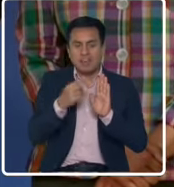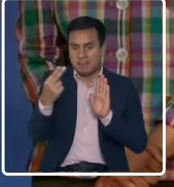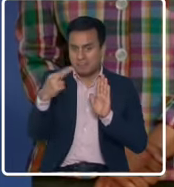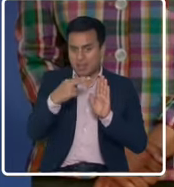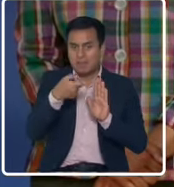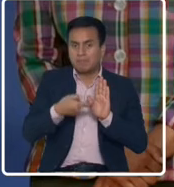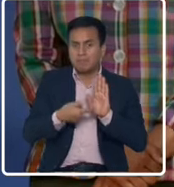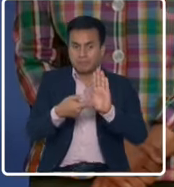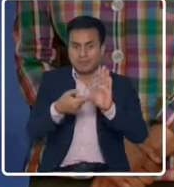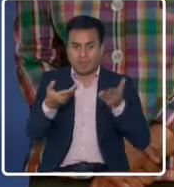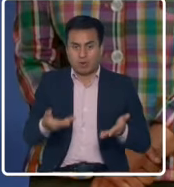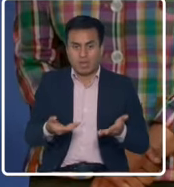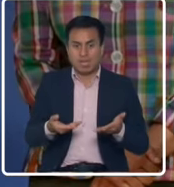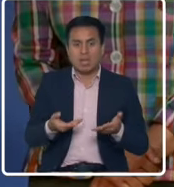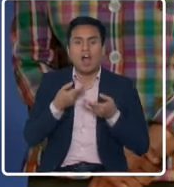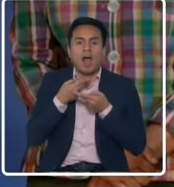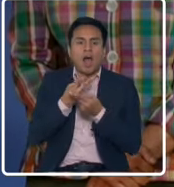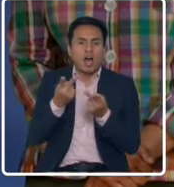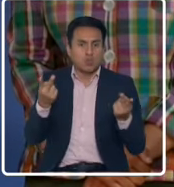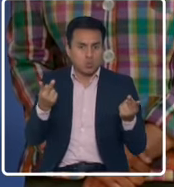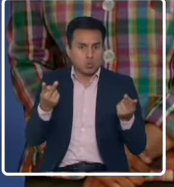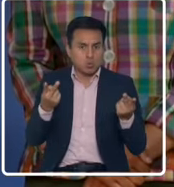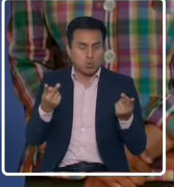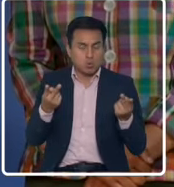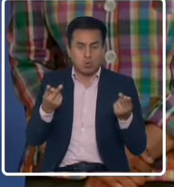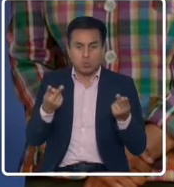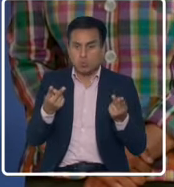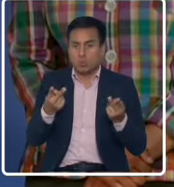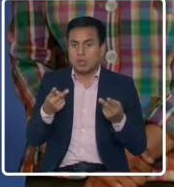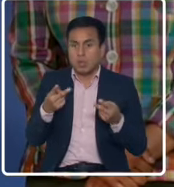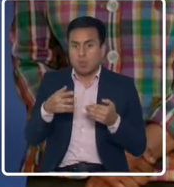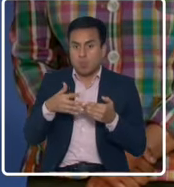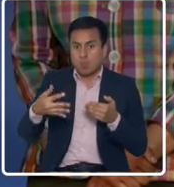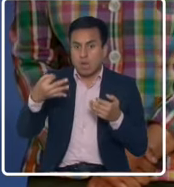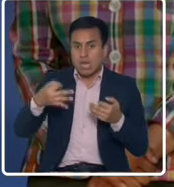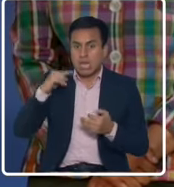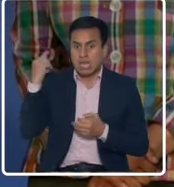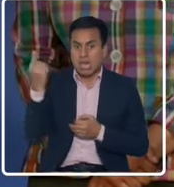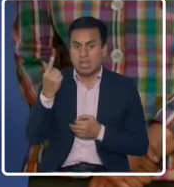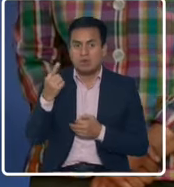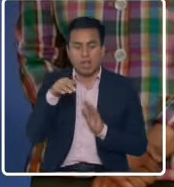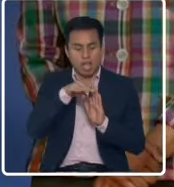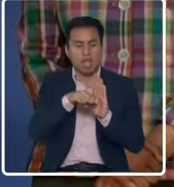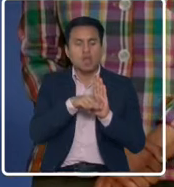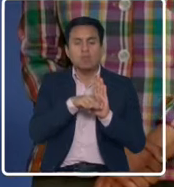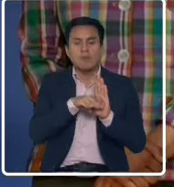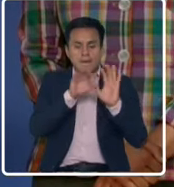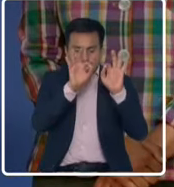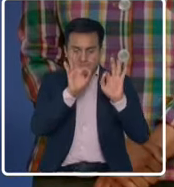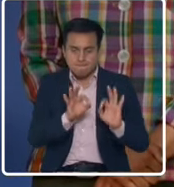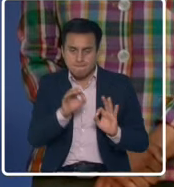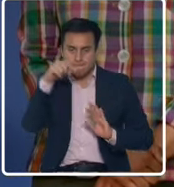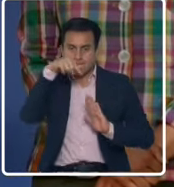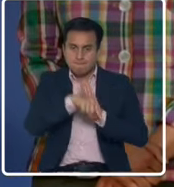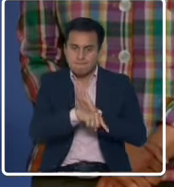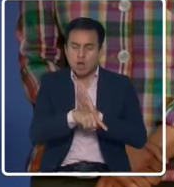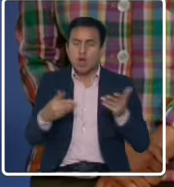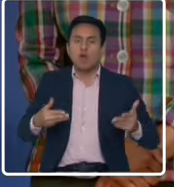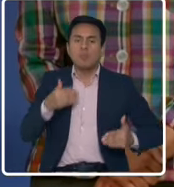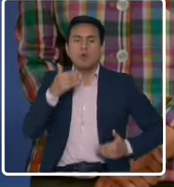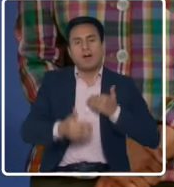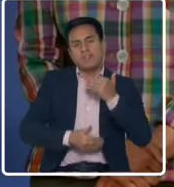que estamos presentando en este momento ya no es un anuncio respecto a algo que va a suceder en términos generales sino un cronograma bien detallado respecto